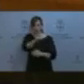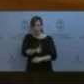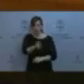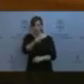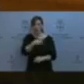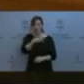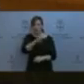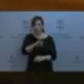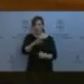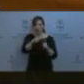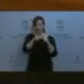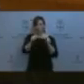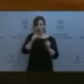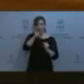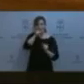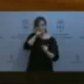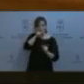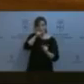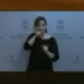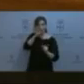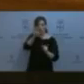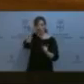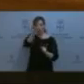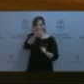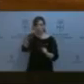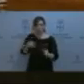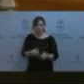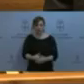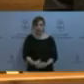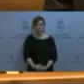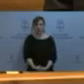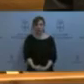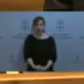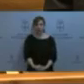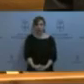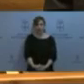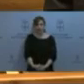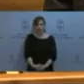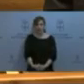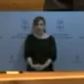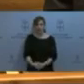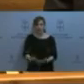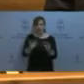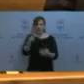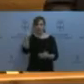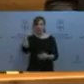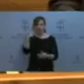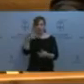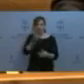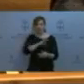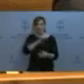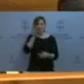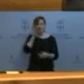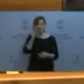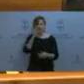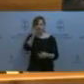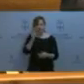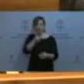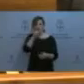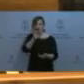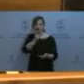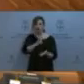ser recibidas en lengua asturiana, sí me parece adecuado. Gracias, señor presidente. Señora Fernández, de nuevo tiene la palabra.